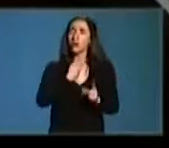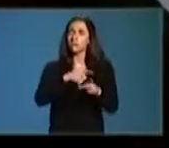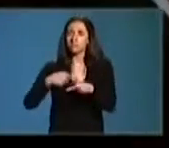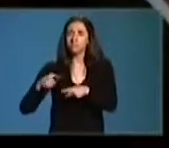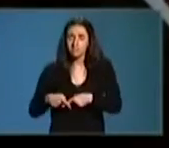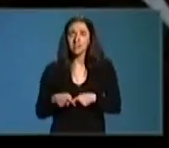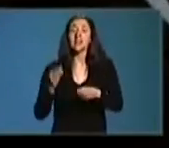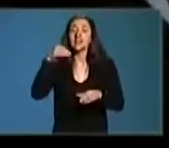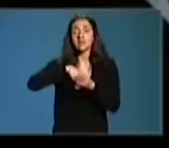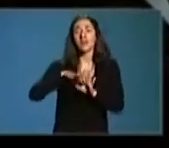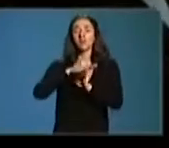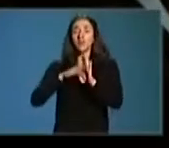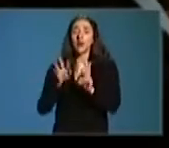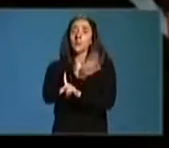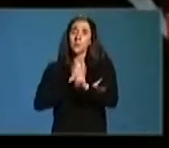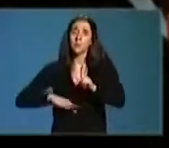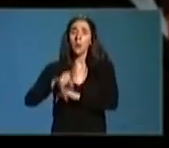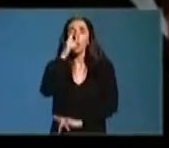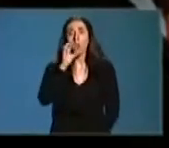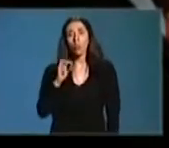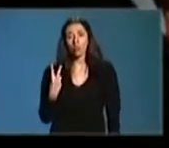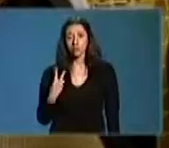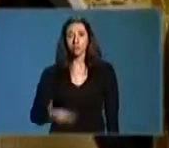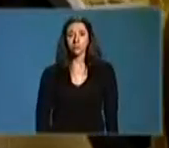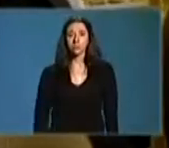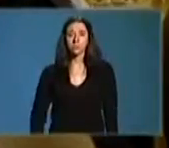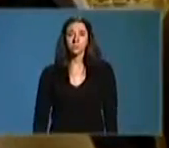dentro del programa medioambiental y luego 2